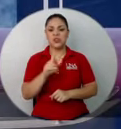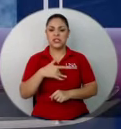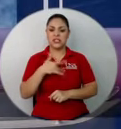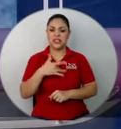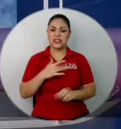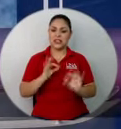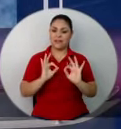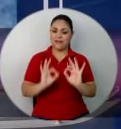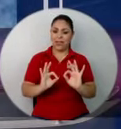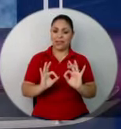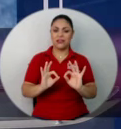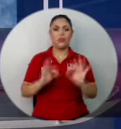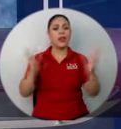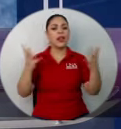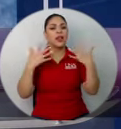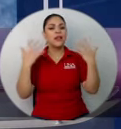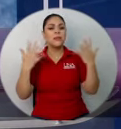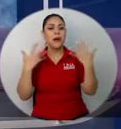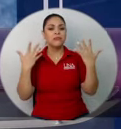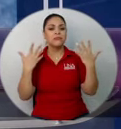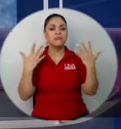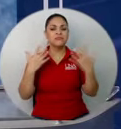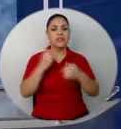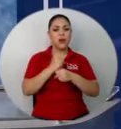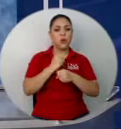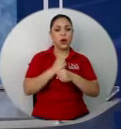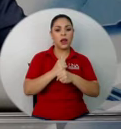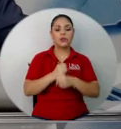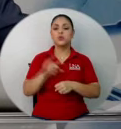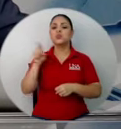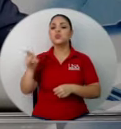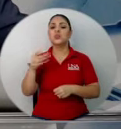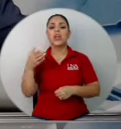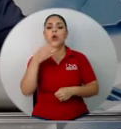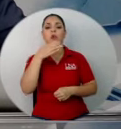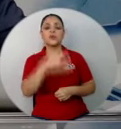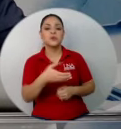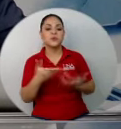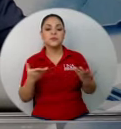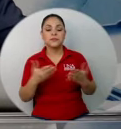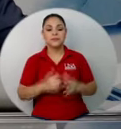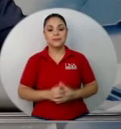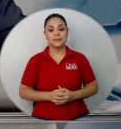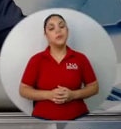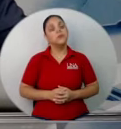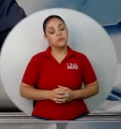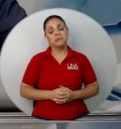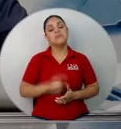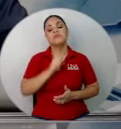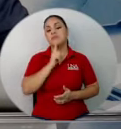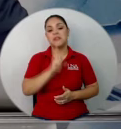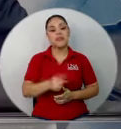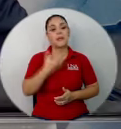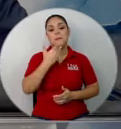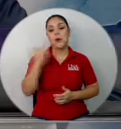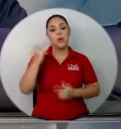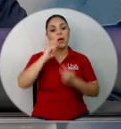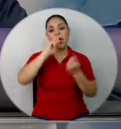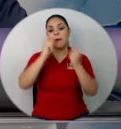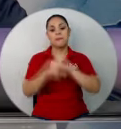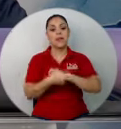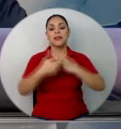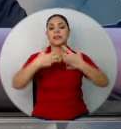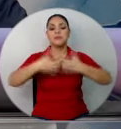el clima laboral que tiene, ¿qué le recomendaría a usted desde su experiencia? Definitivamente cambiar de